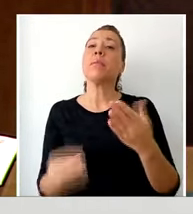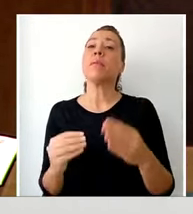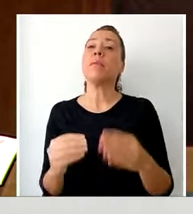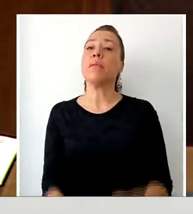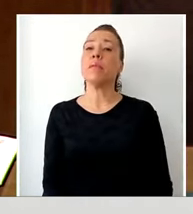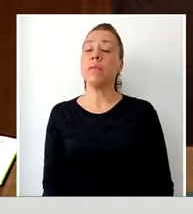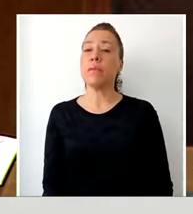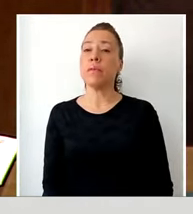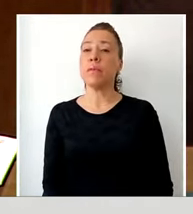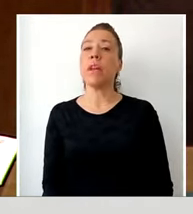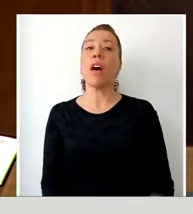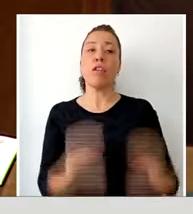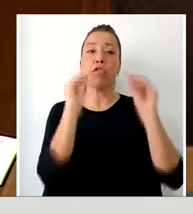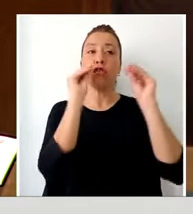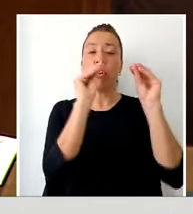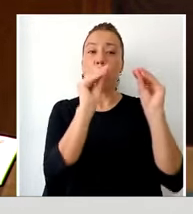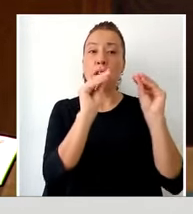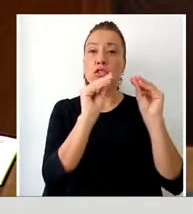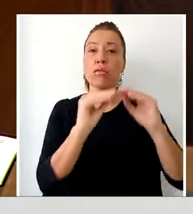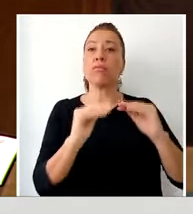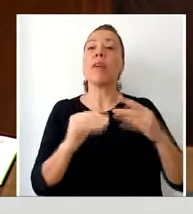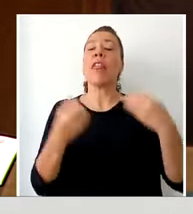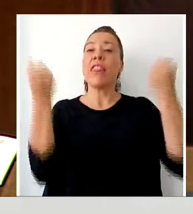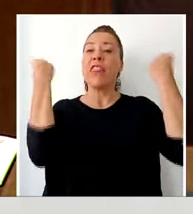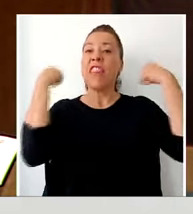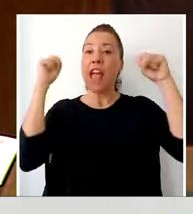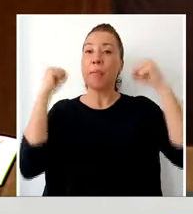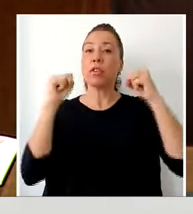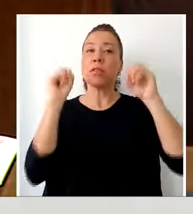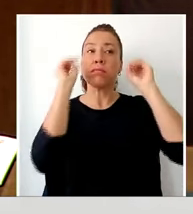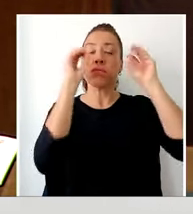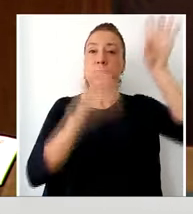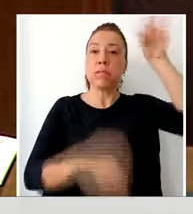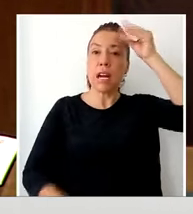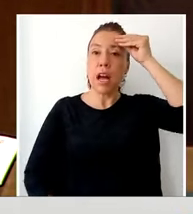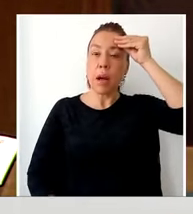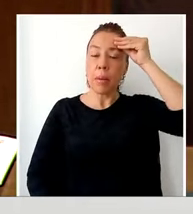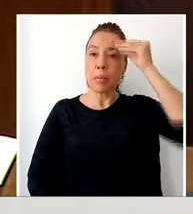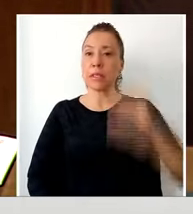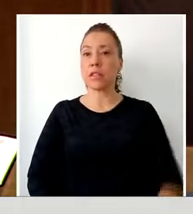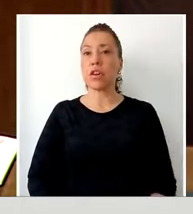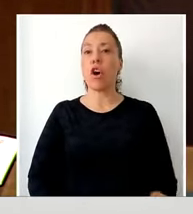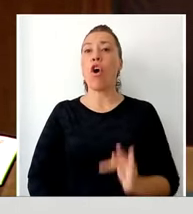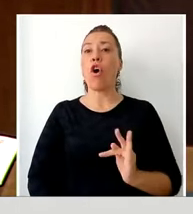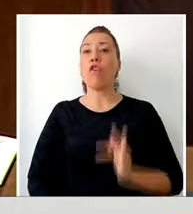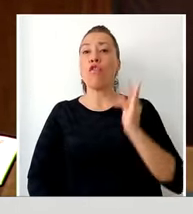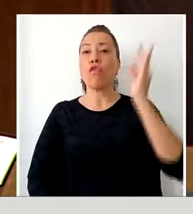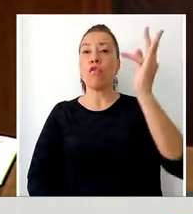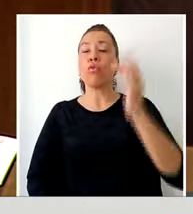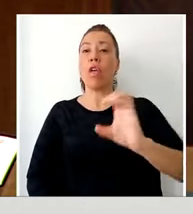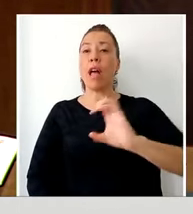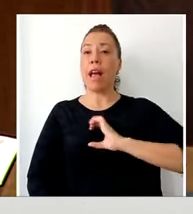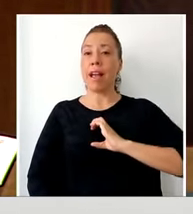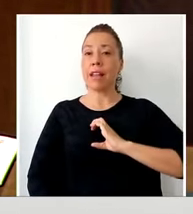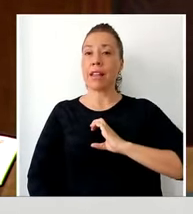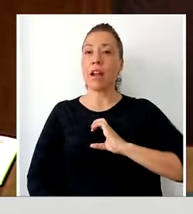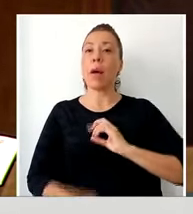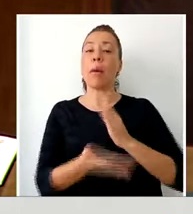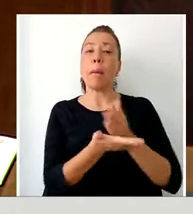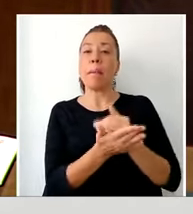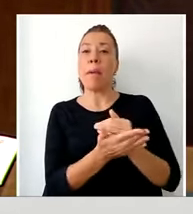deportistas en la capacitación en el futuro de entrenadores de preparadores físicos que